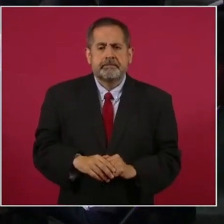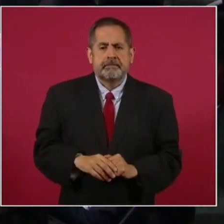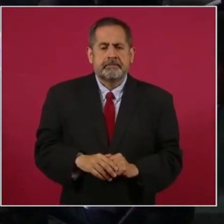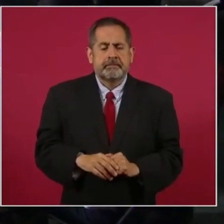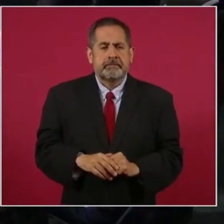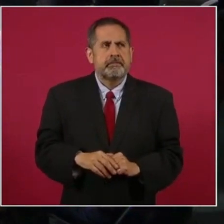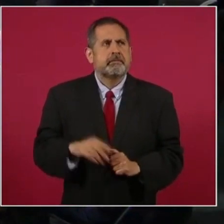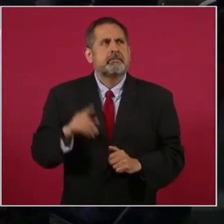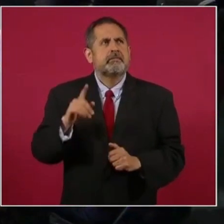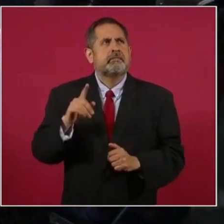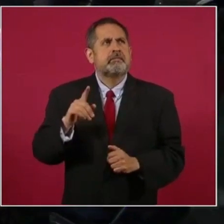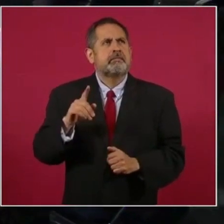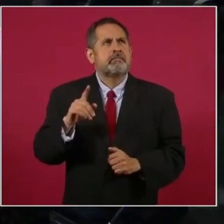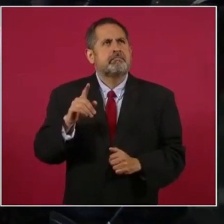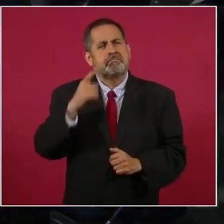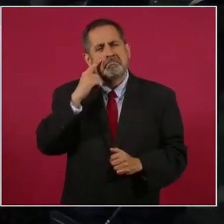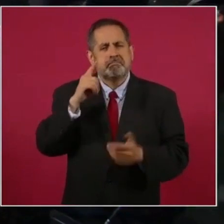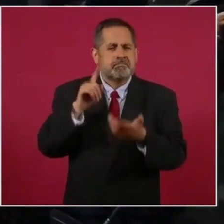en los años 60